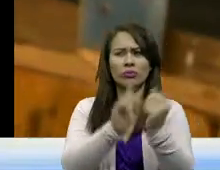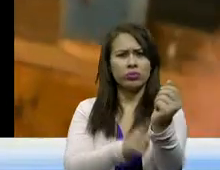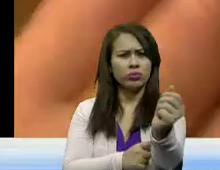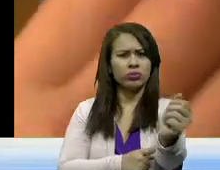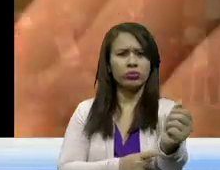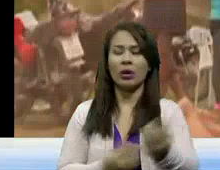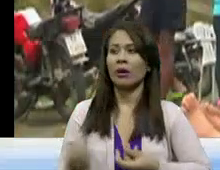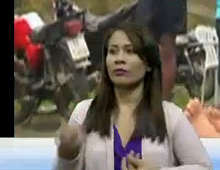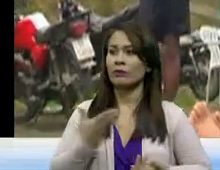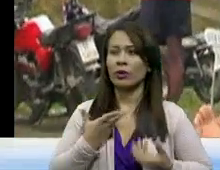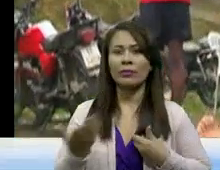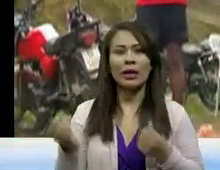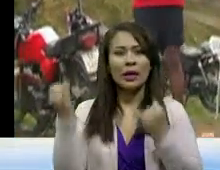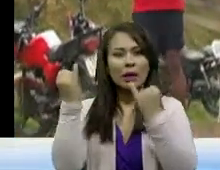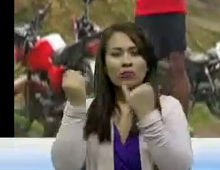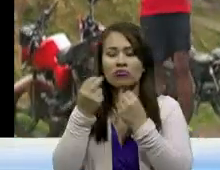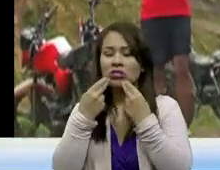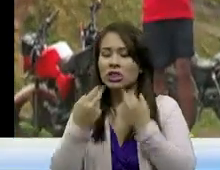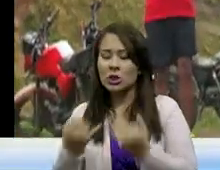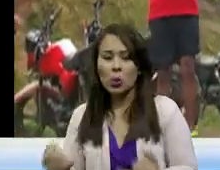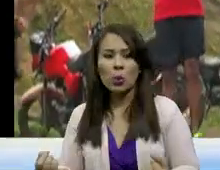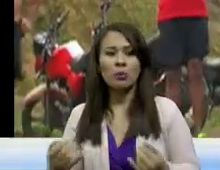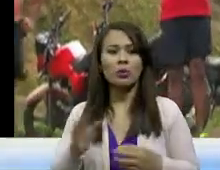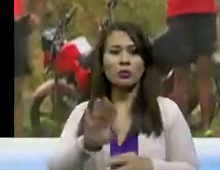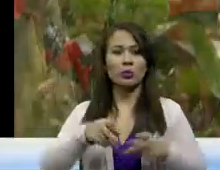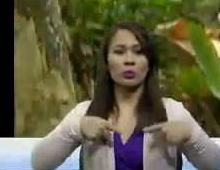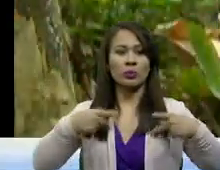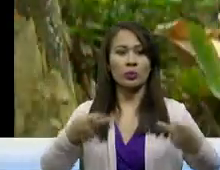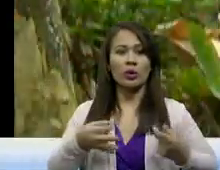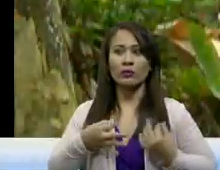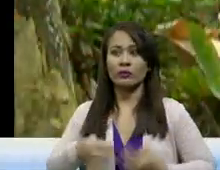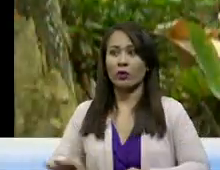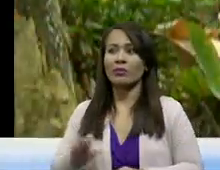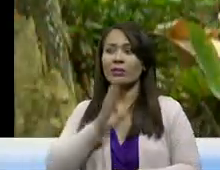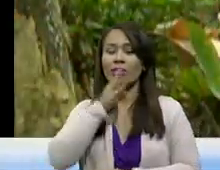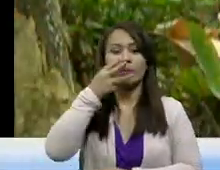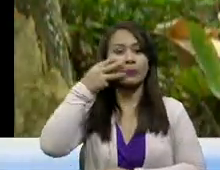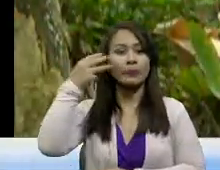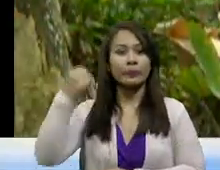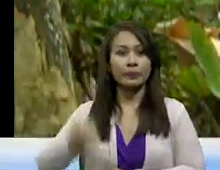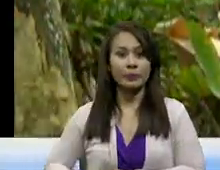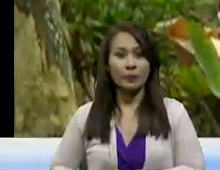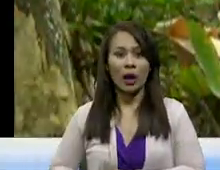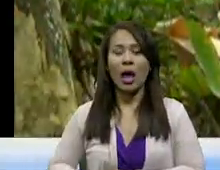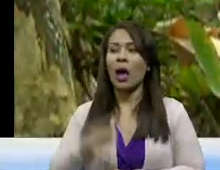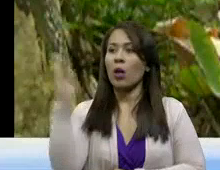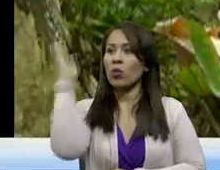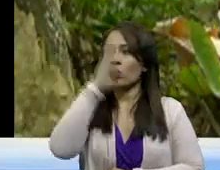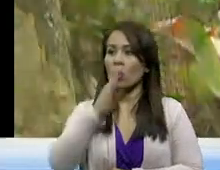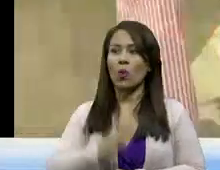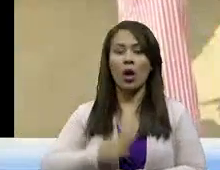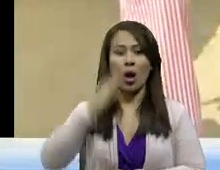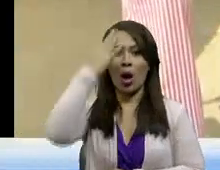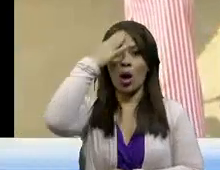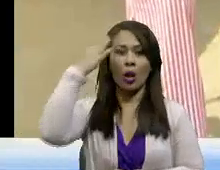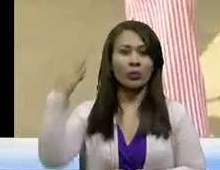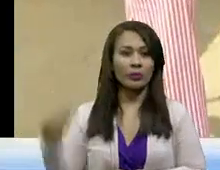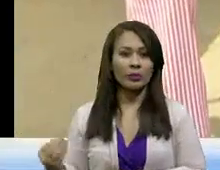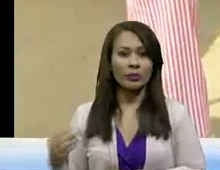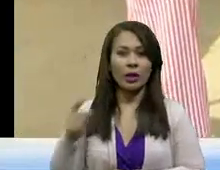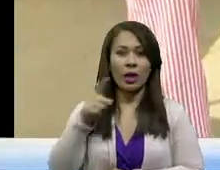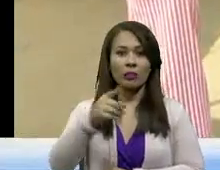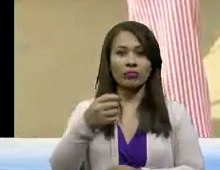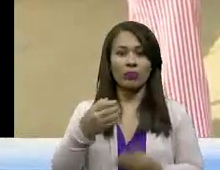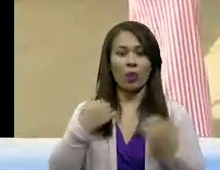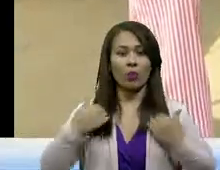sus idiomas, por su forma de vida que mantenía siempre la Amazonía. Shuar nunca jamás utilizaron los